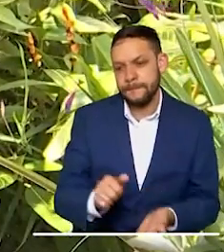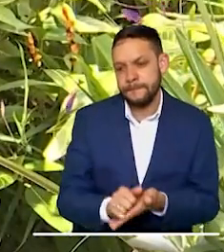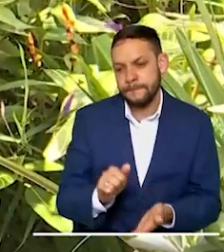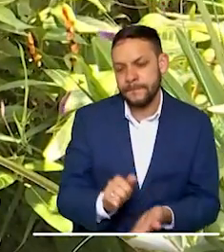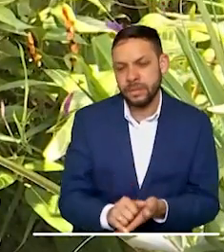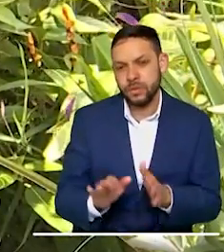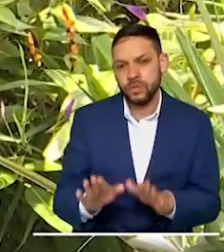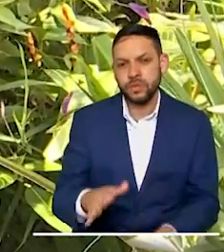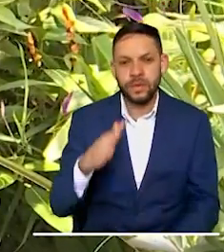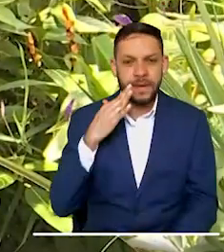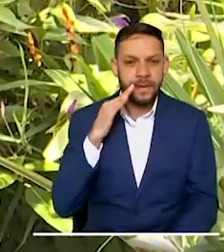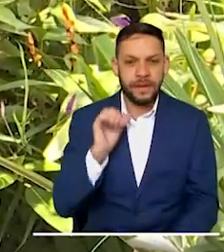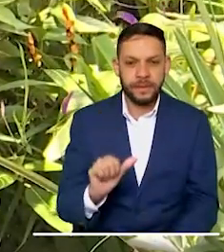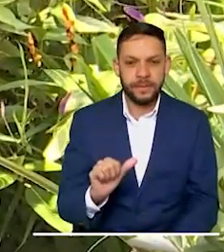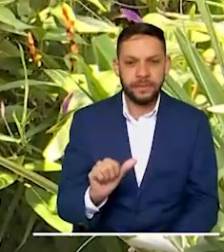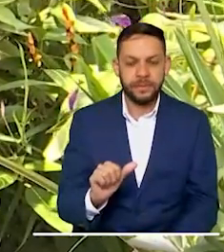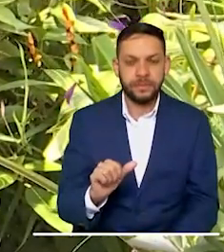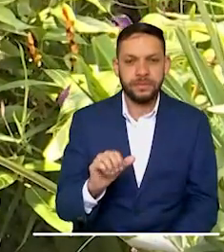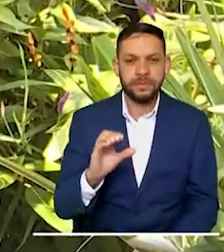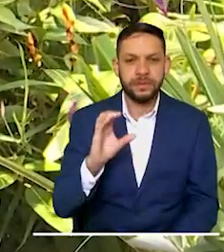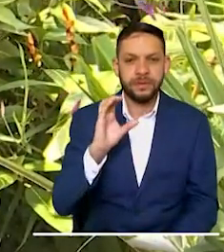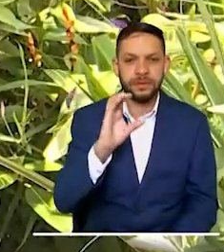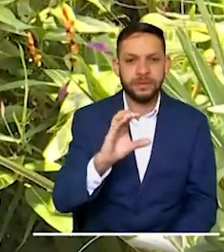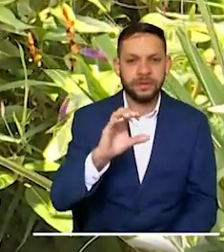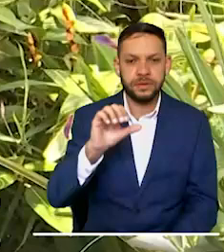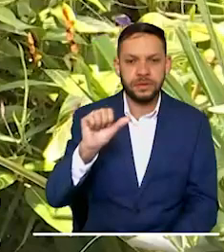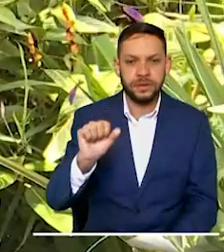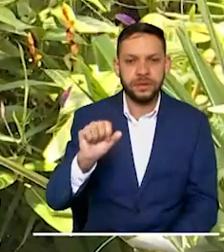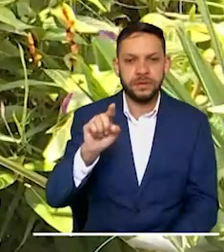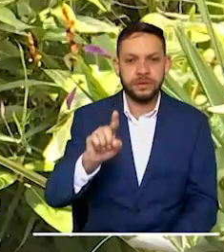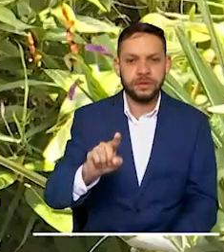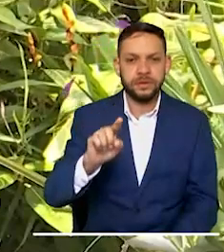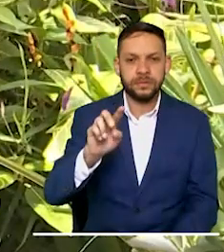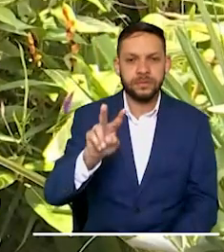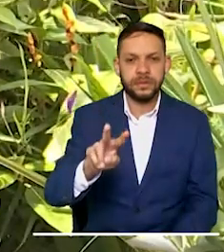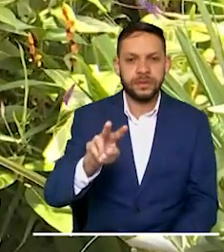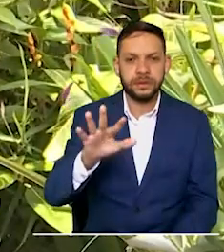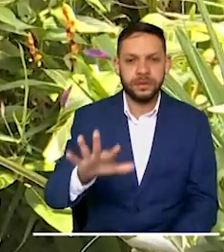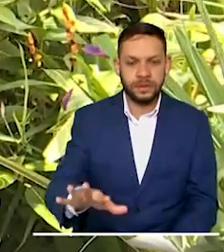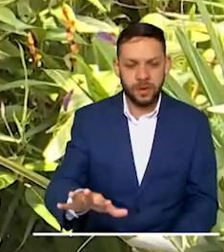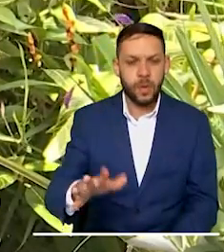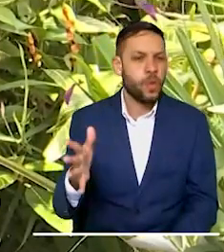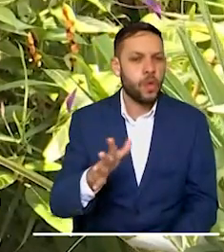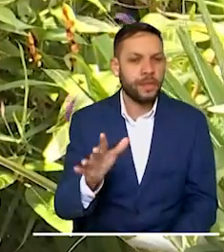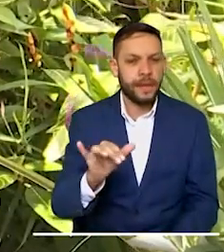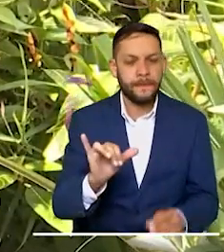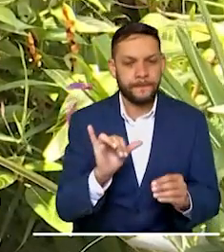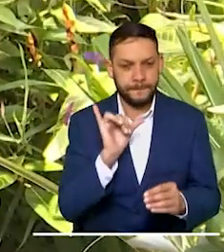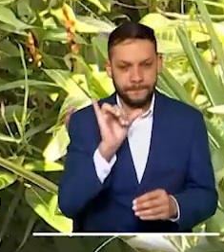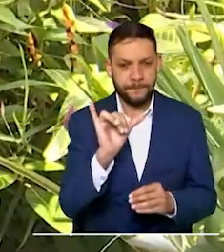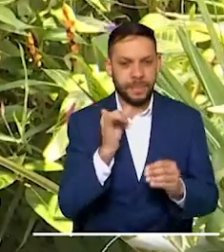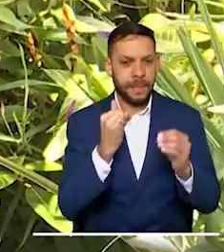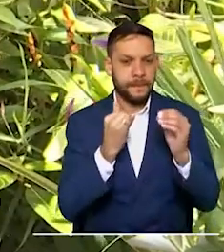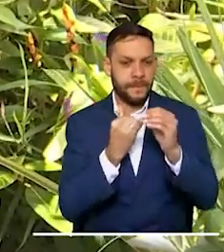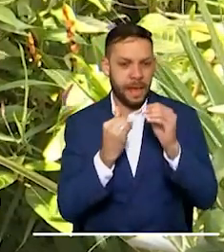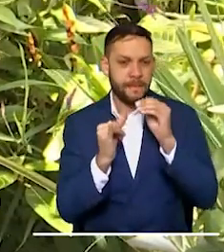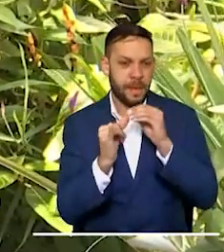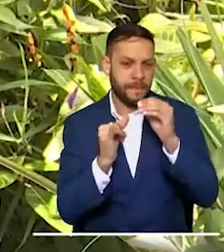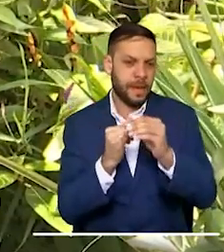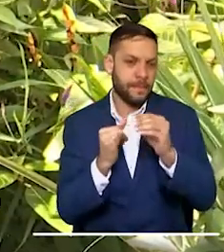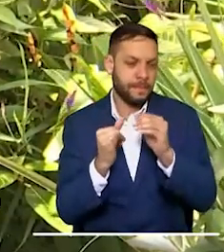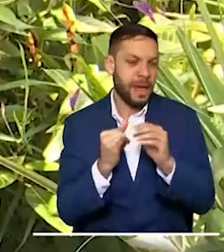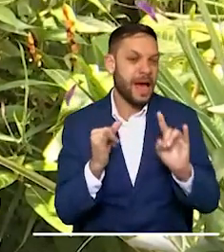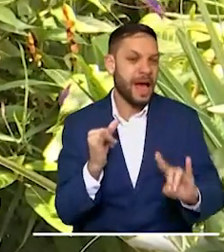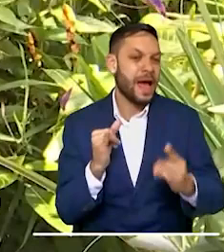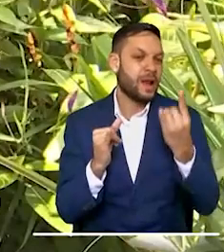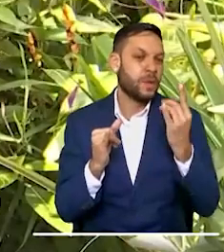mujer, hay una prueba que se llama CA125, es para ver si hay cáncer en el ovario. La otra es